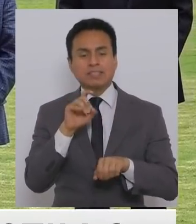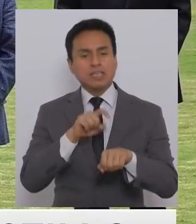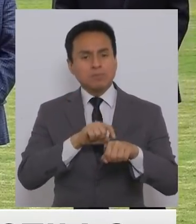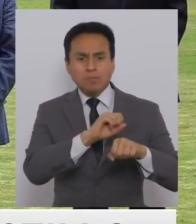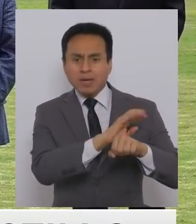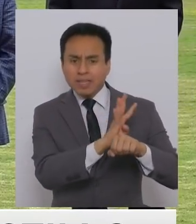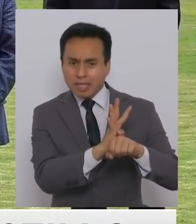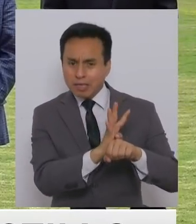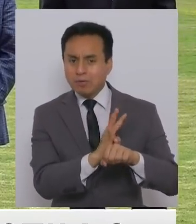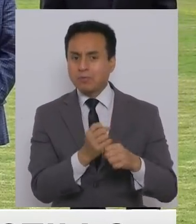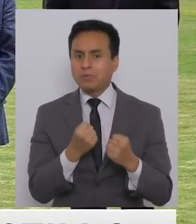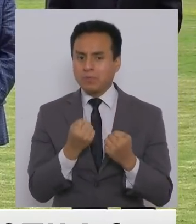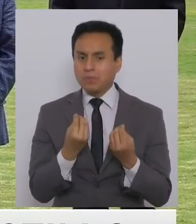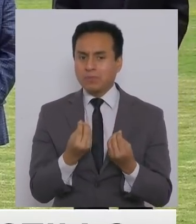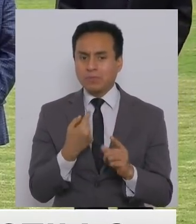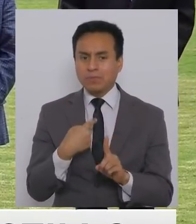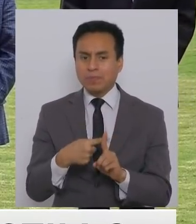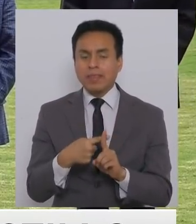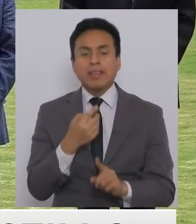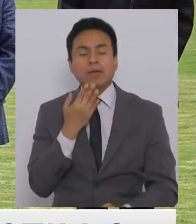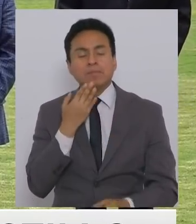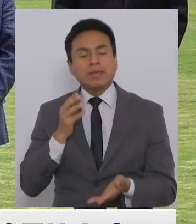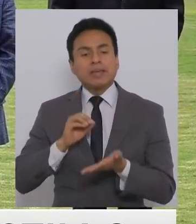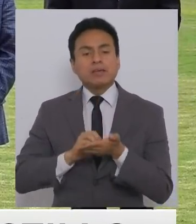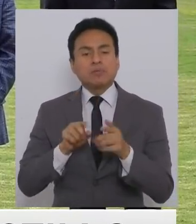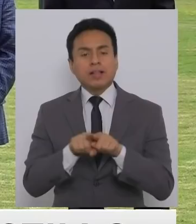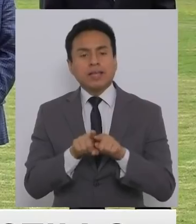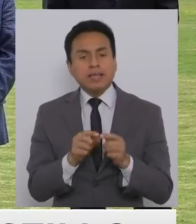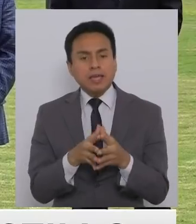pandemia. Y además vamos a hacer un